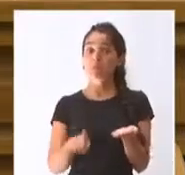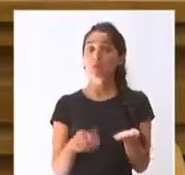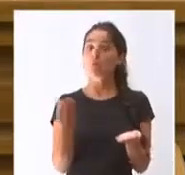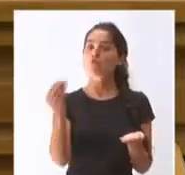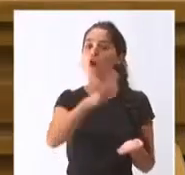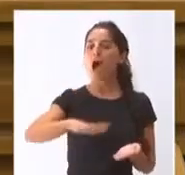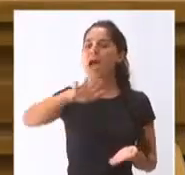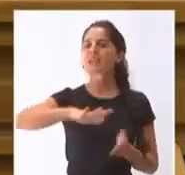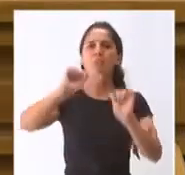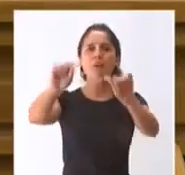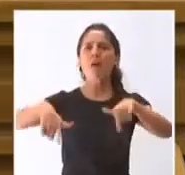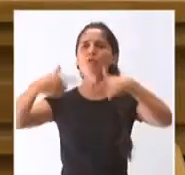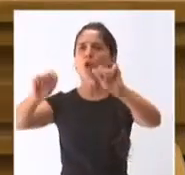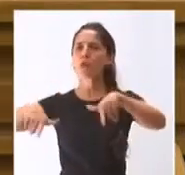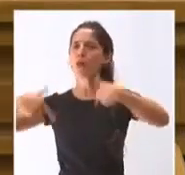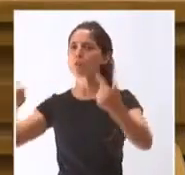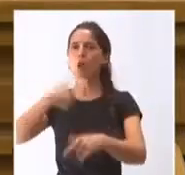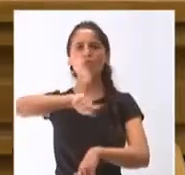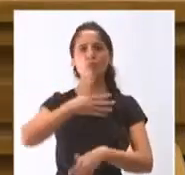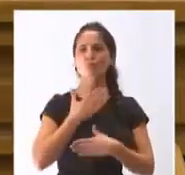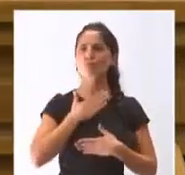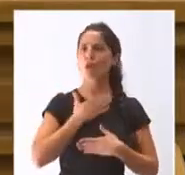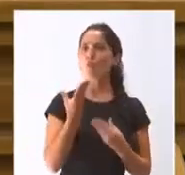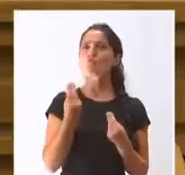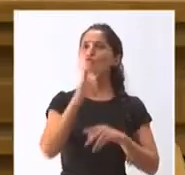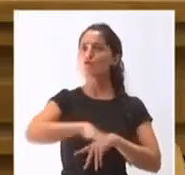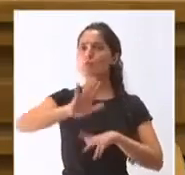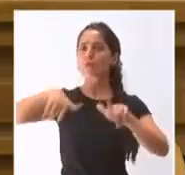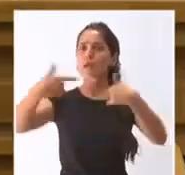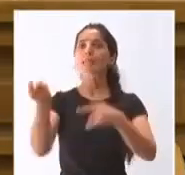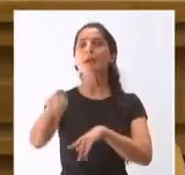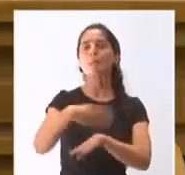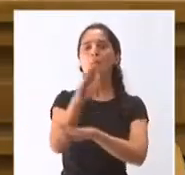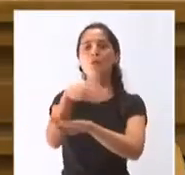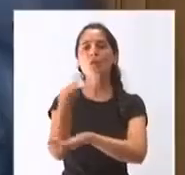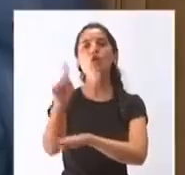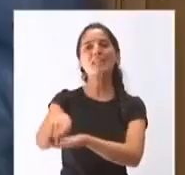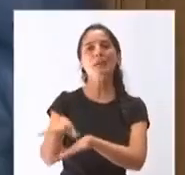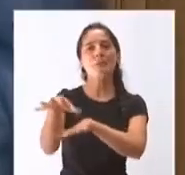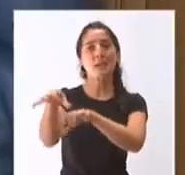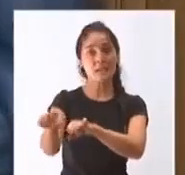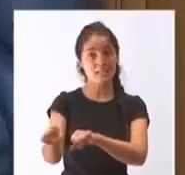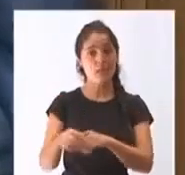naturales que tenemos somos una gran potencia en espacios naturales y en su protección y reserva y no vean que no es difícil a veces